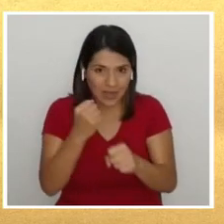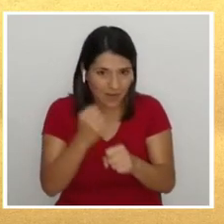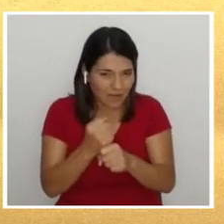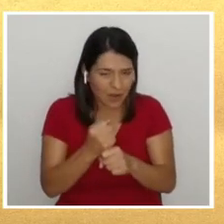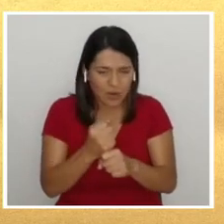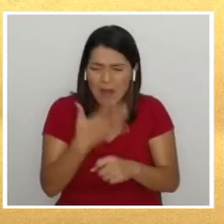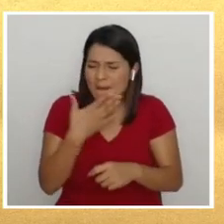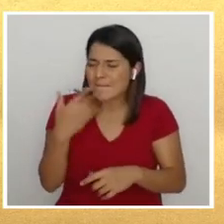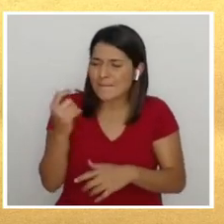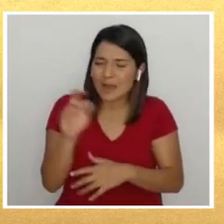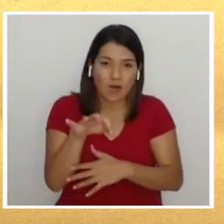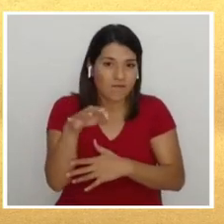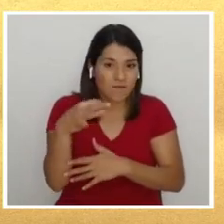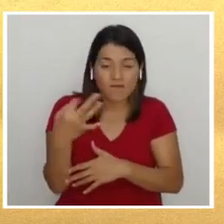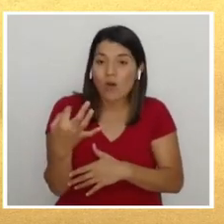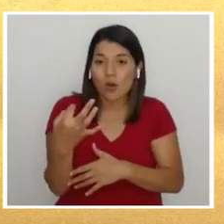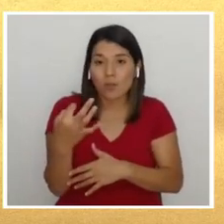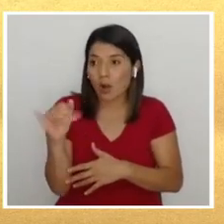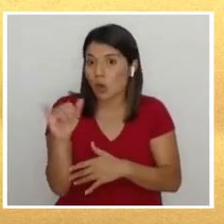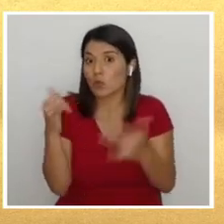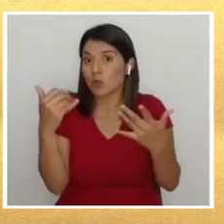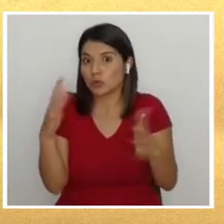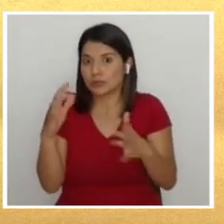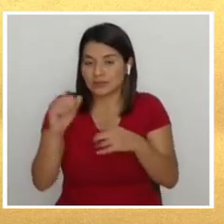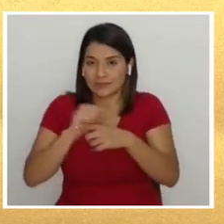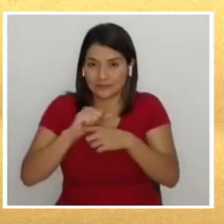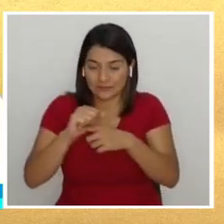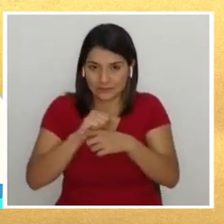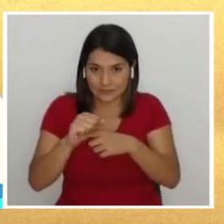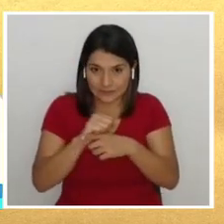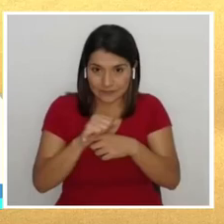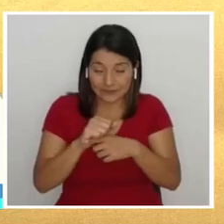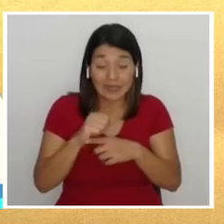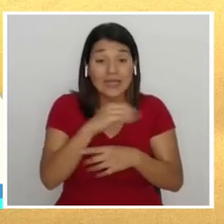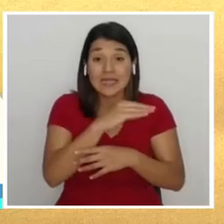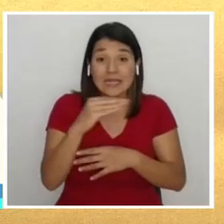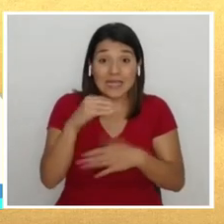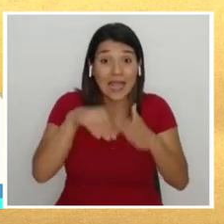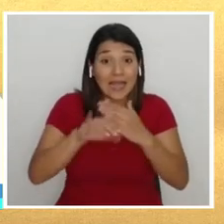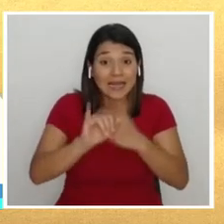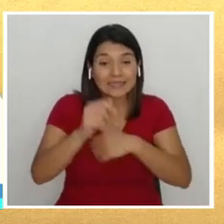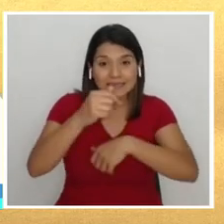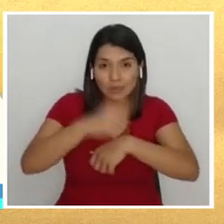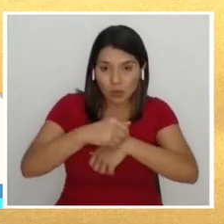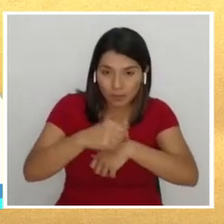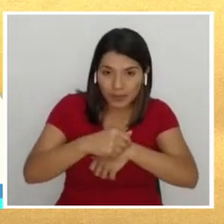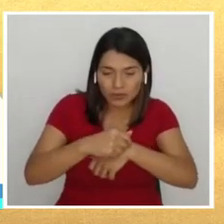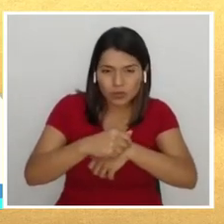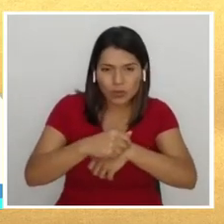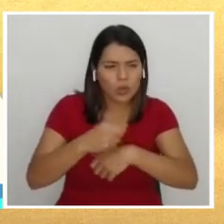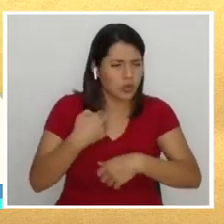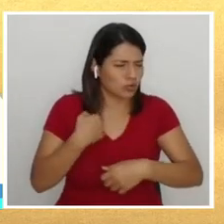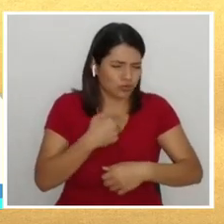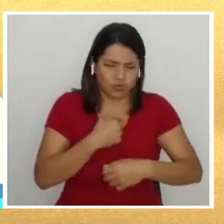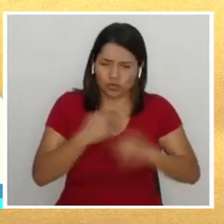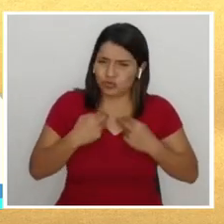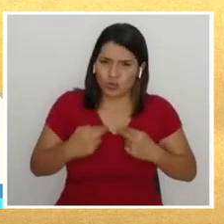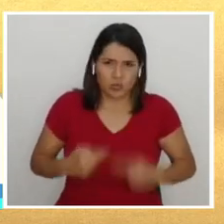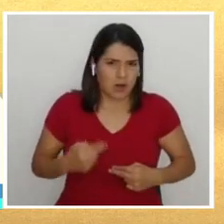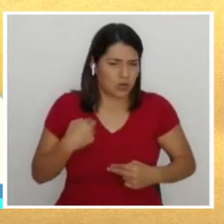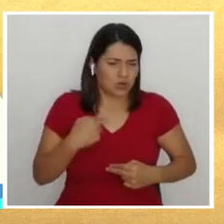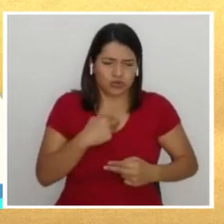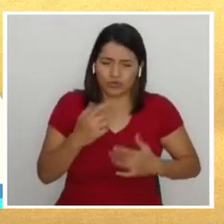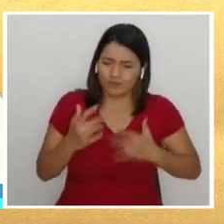posible, a como hemos entrenado, y en ese momento somos sensibles, somos seres humanos, pero estamos